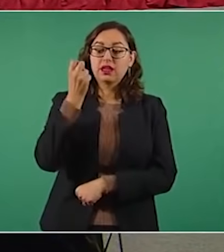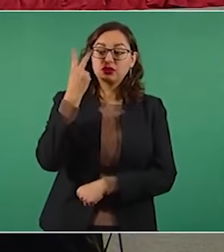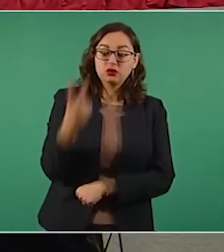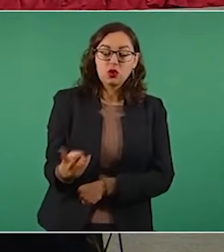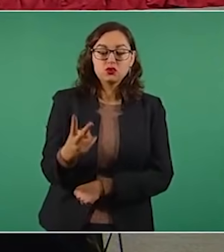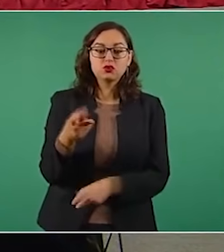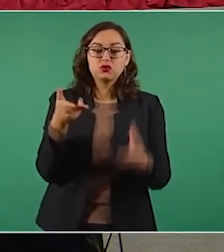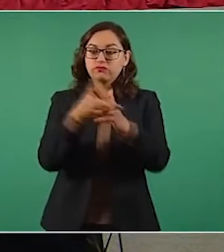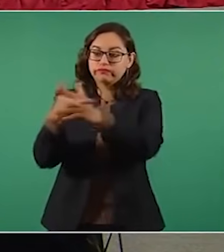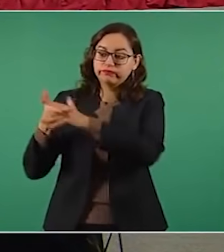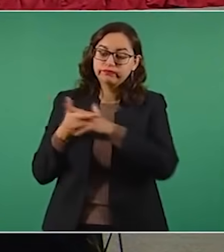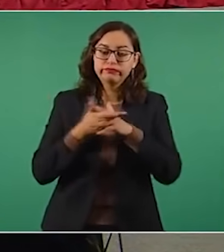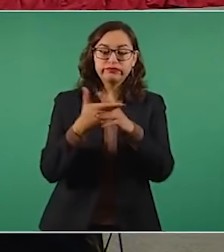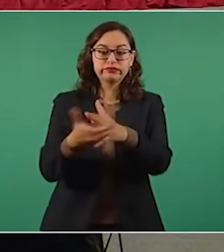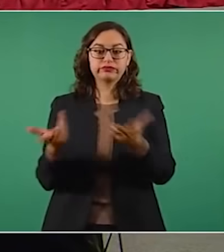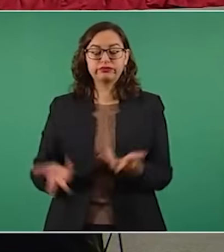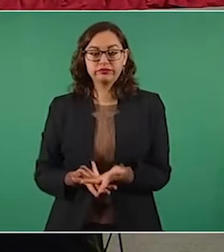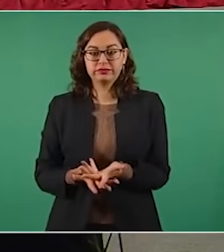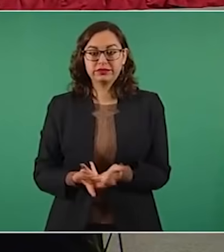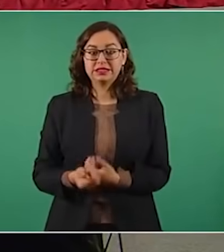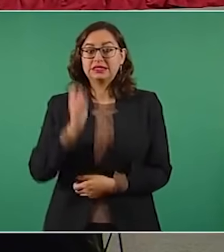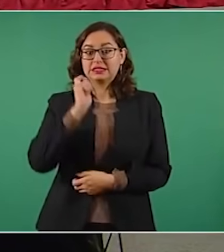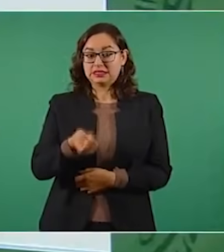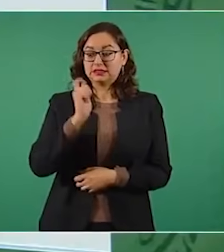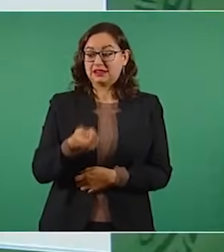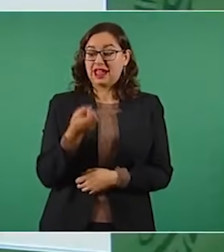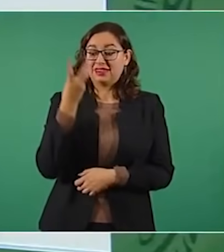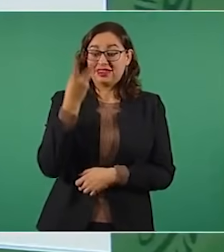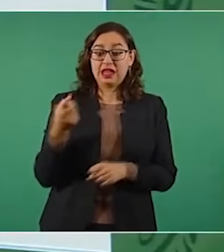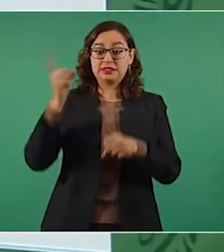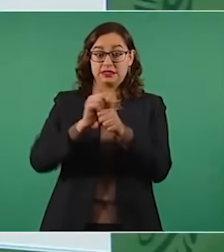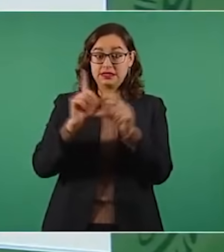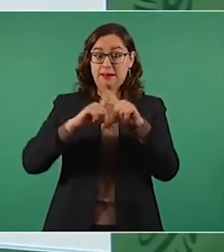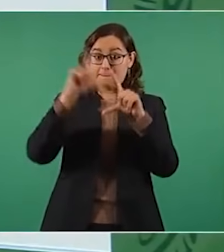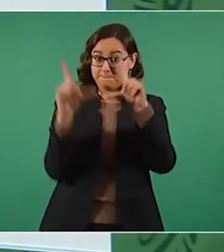15% de todos los homicidios del fin de semana del país.